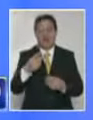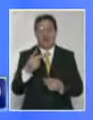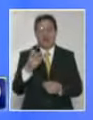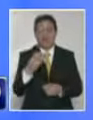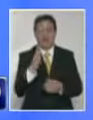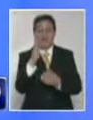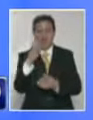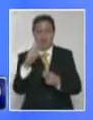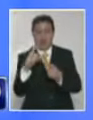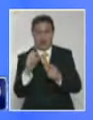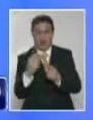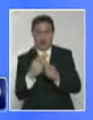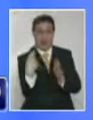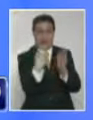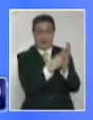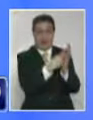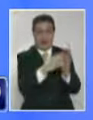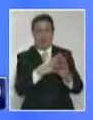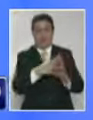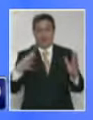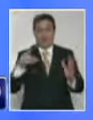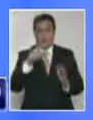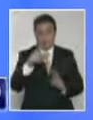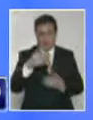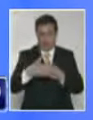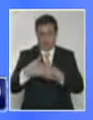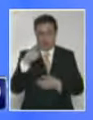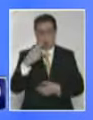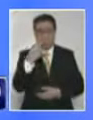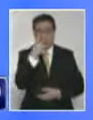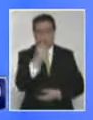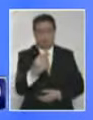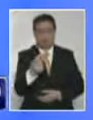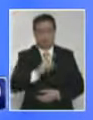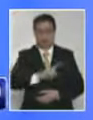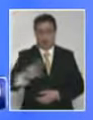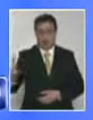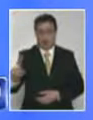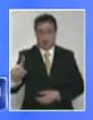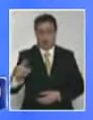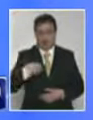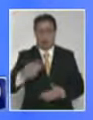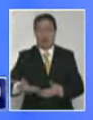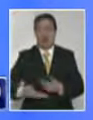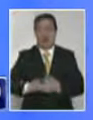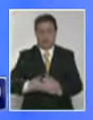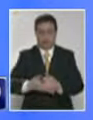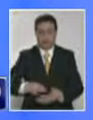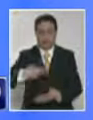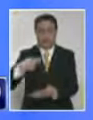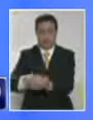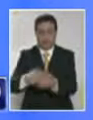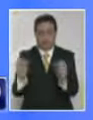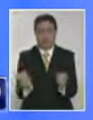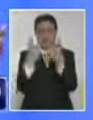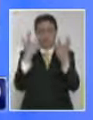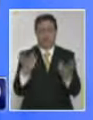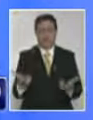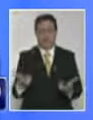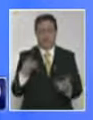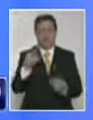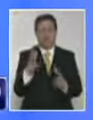espantosa. Y él dijo no, el Mercurio es casi como un símbolo del periodismo y hay que salvarlo. Y lo salvaron con una